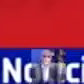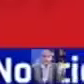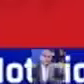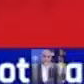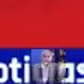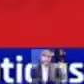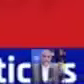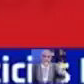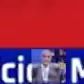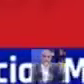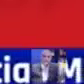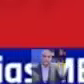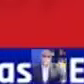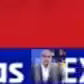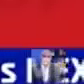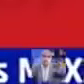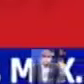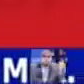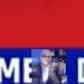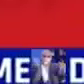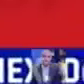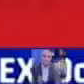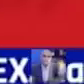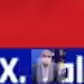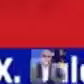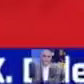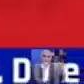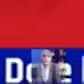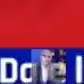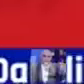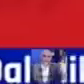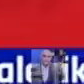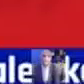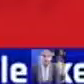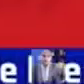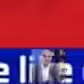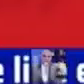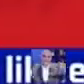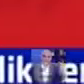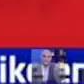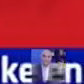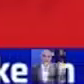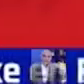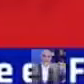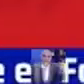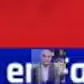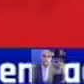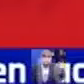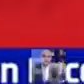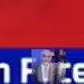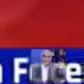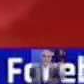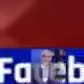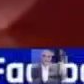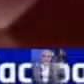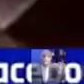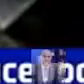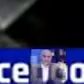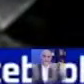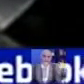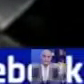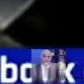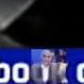yo no creo que haya sido fuerte. Sí, fuerte los gritos, pero creo que de alguna manera